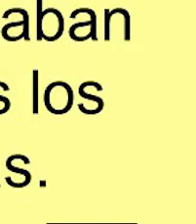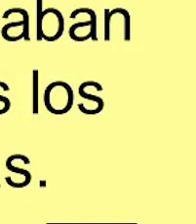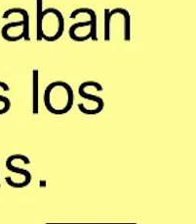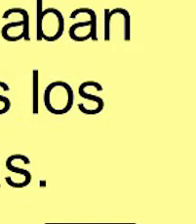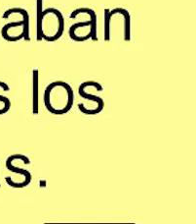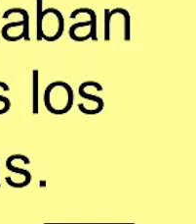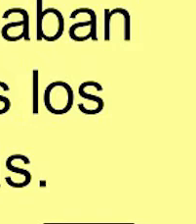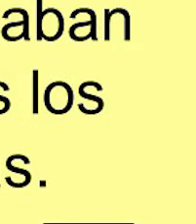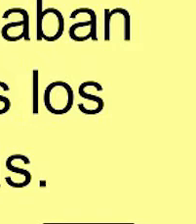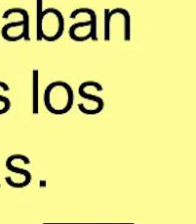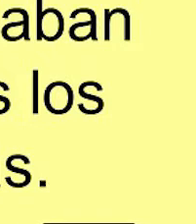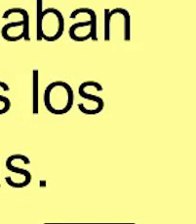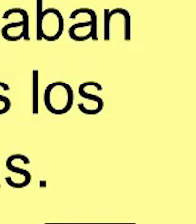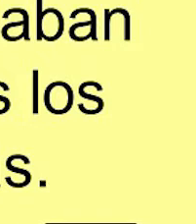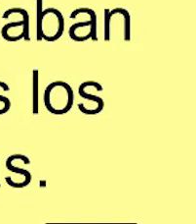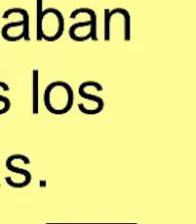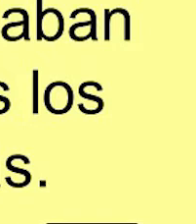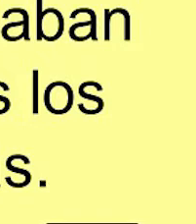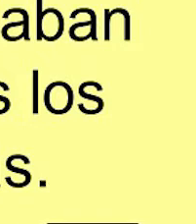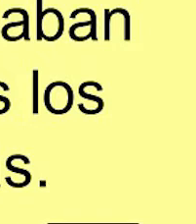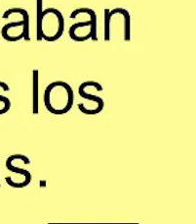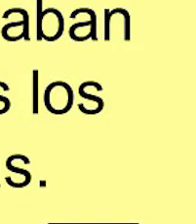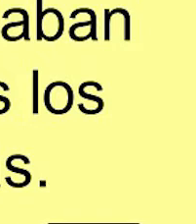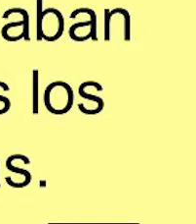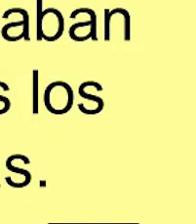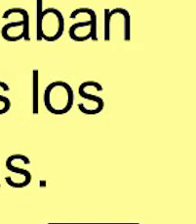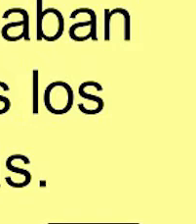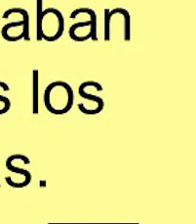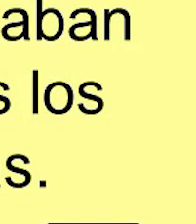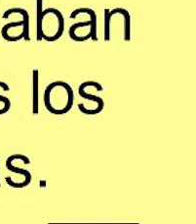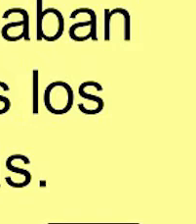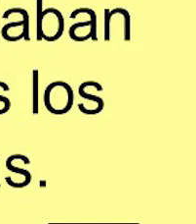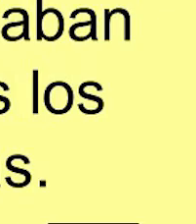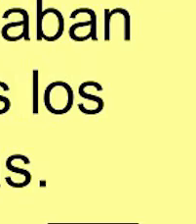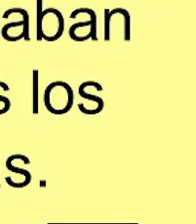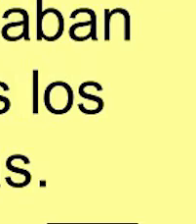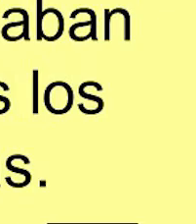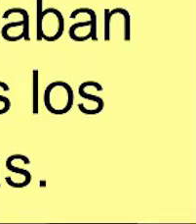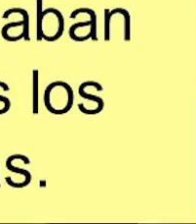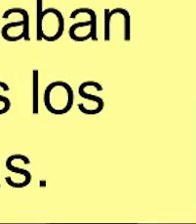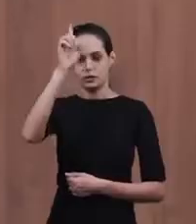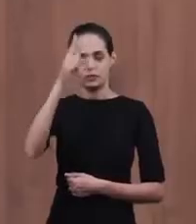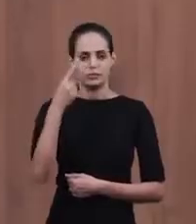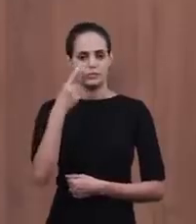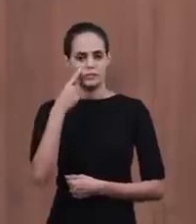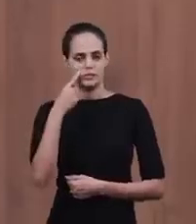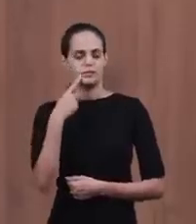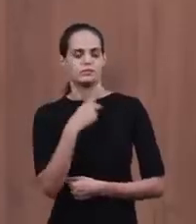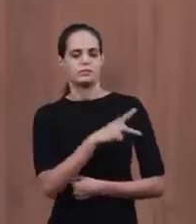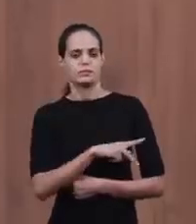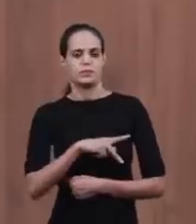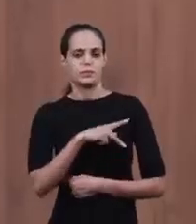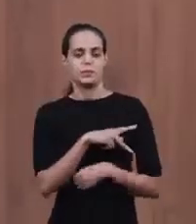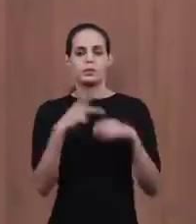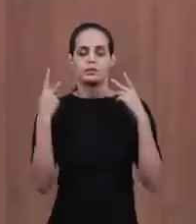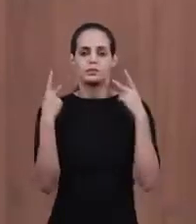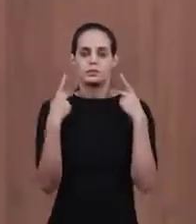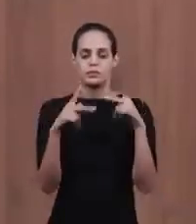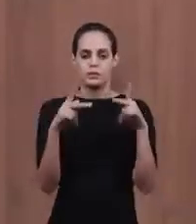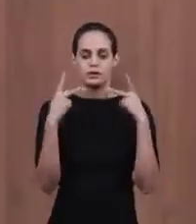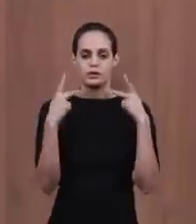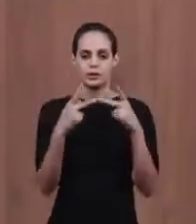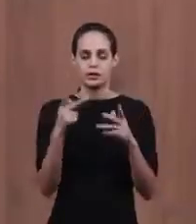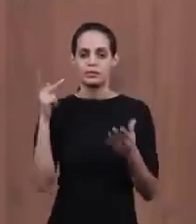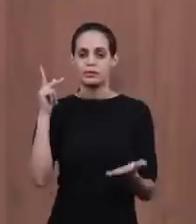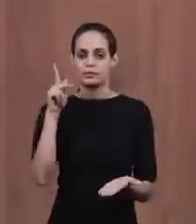no fuesen engañados. Y así vieron que Pablo predicaba la verdad y